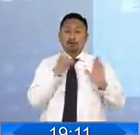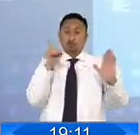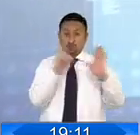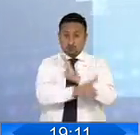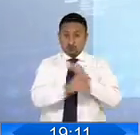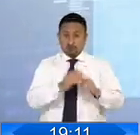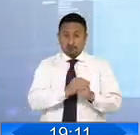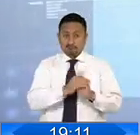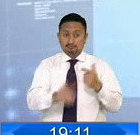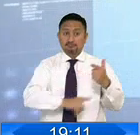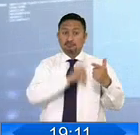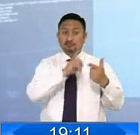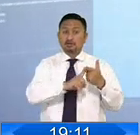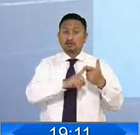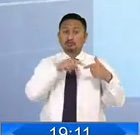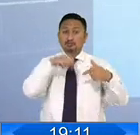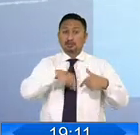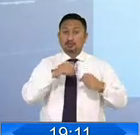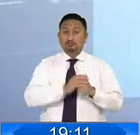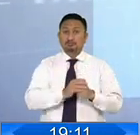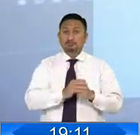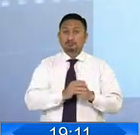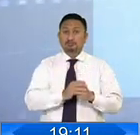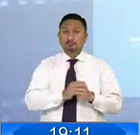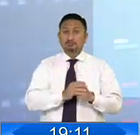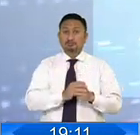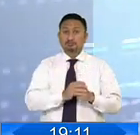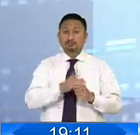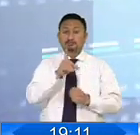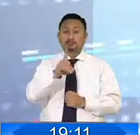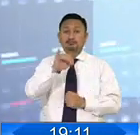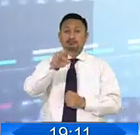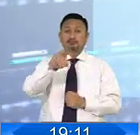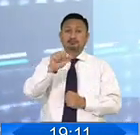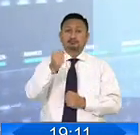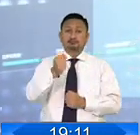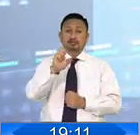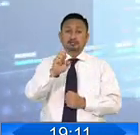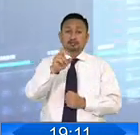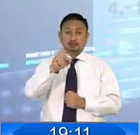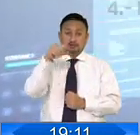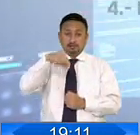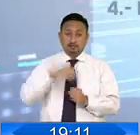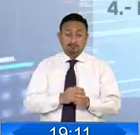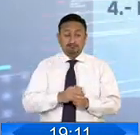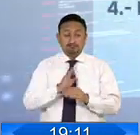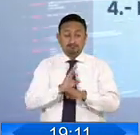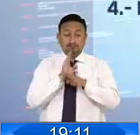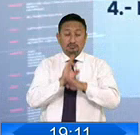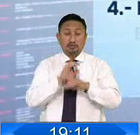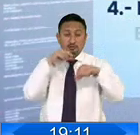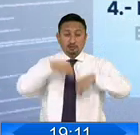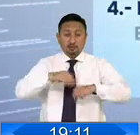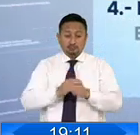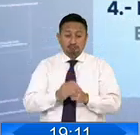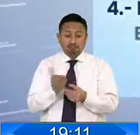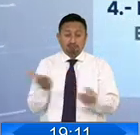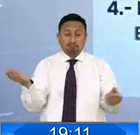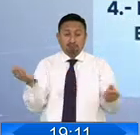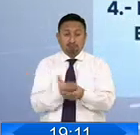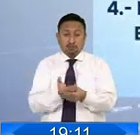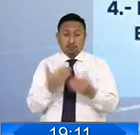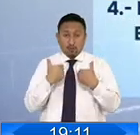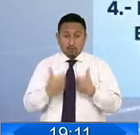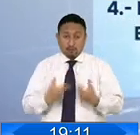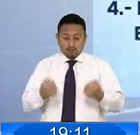fiscalía. Después deberá acercarse a la Dirección de Delitos contra la Vida, DINASET, para rendir una versión y recibir el acta de levantamiento